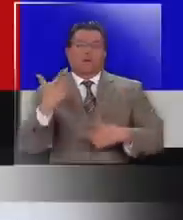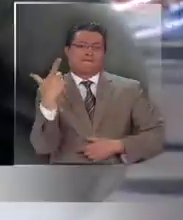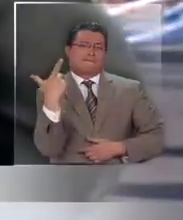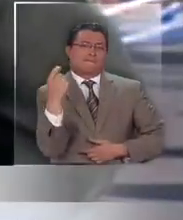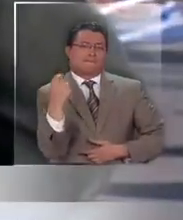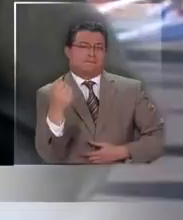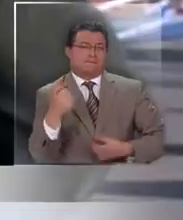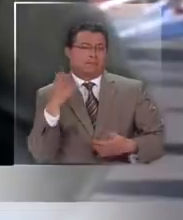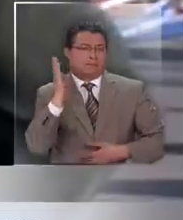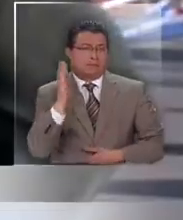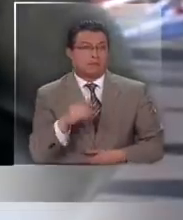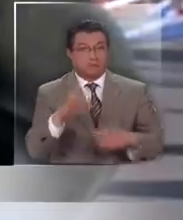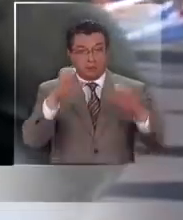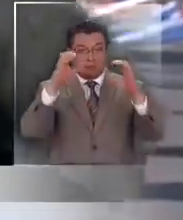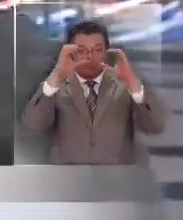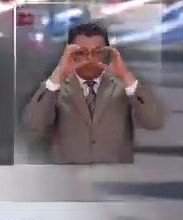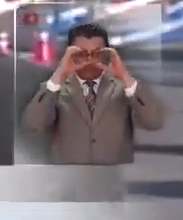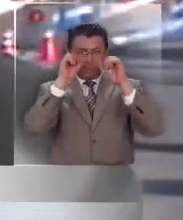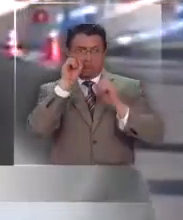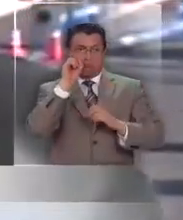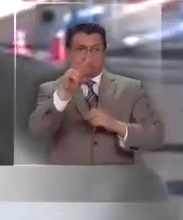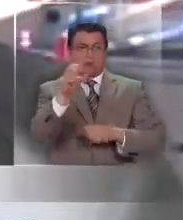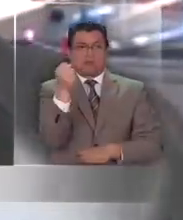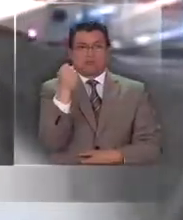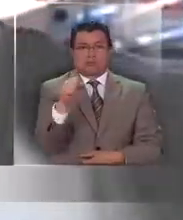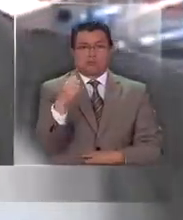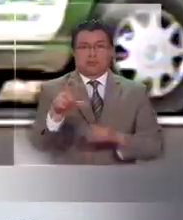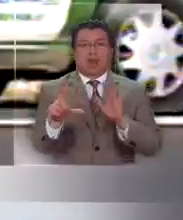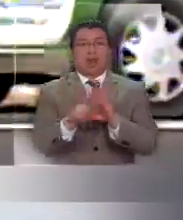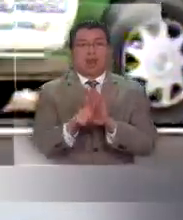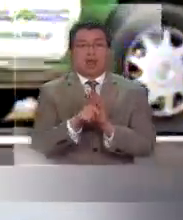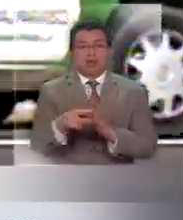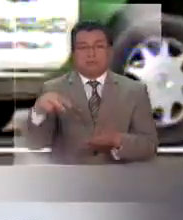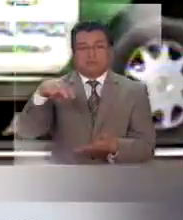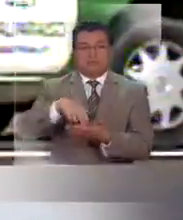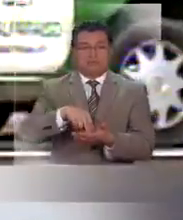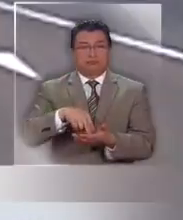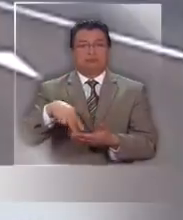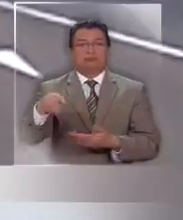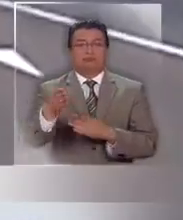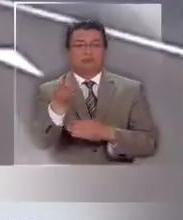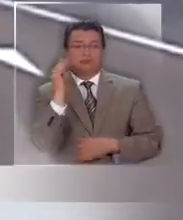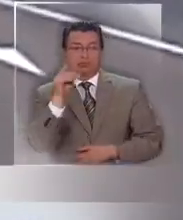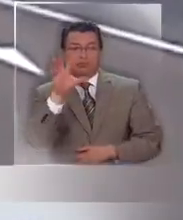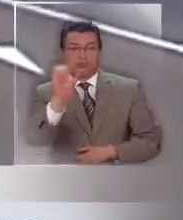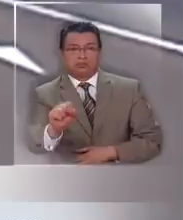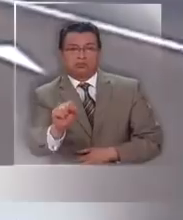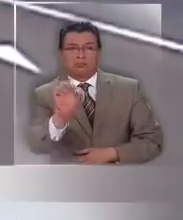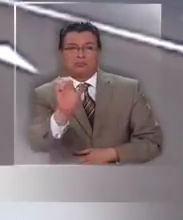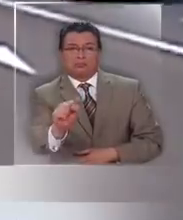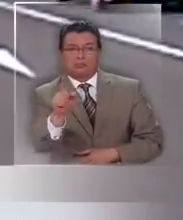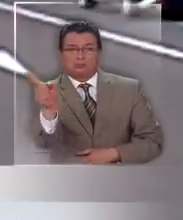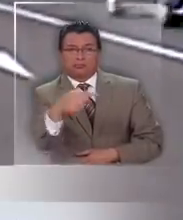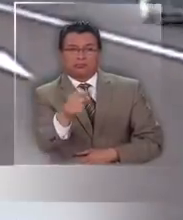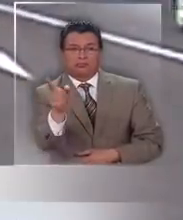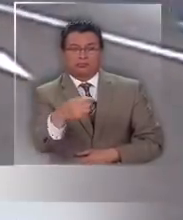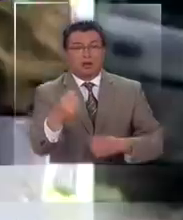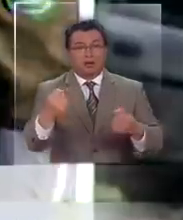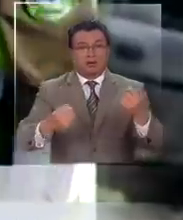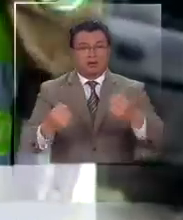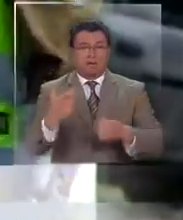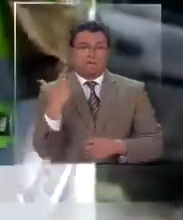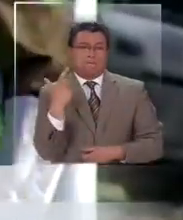vehículos. Con binocular en mano estaba atento a los infractores de la ley en plena Ruta 68. Fueron cayendo uno a uno desde arriesgados